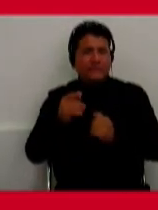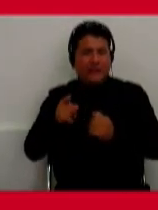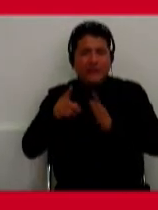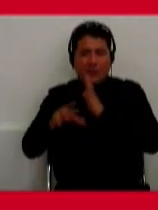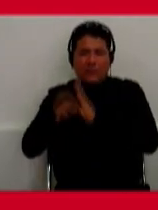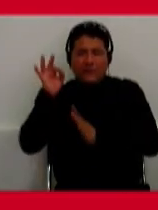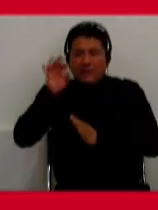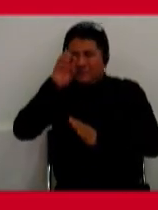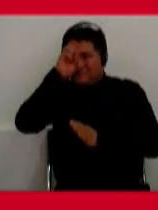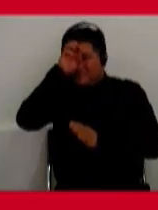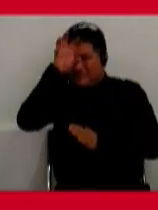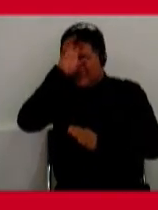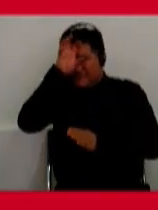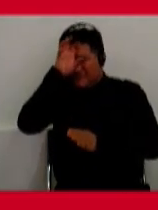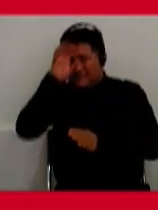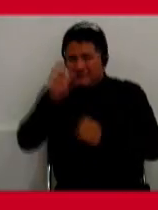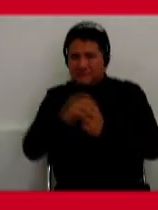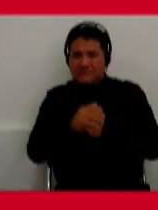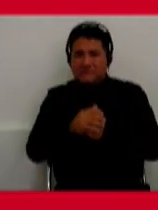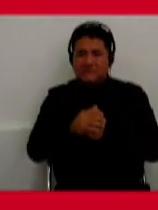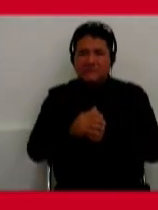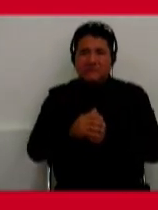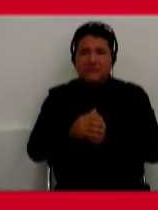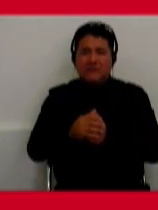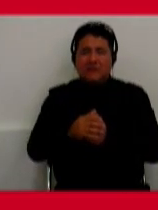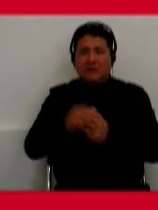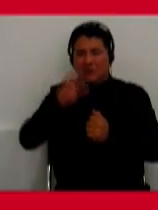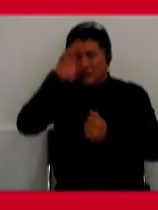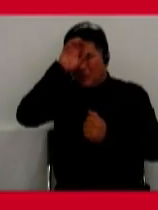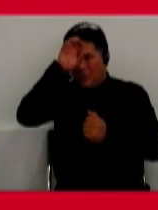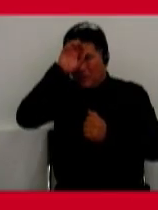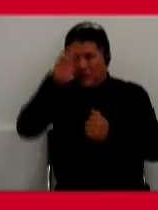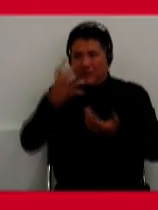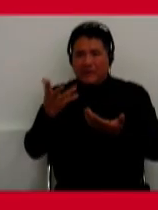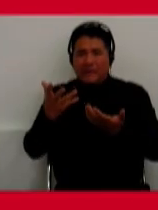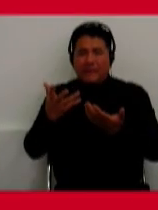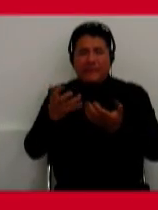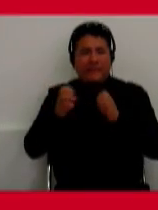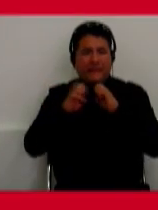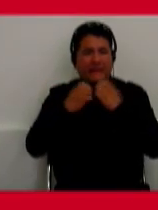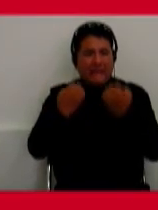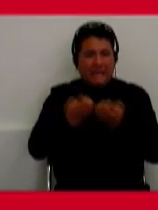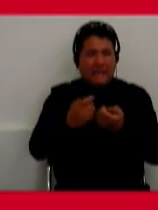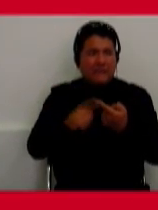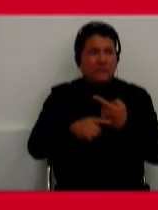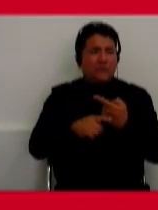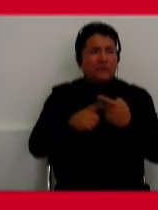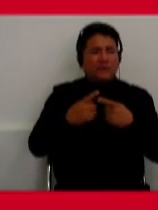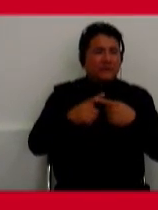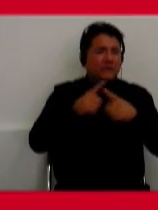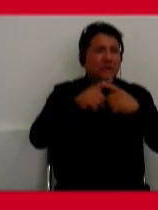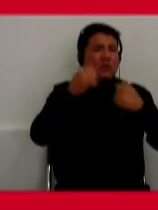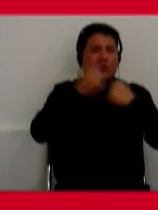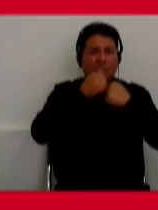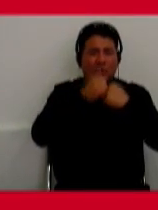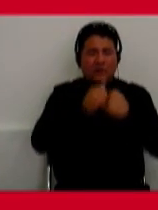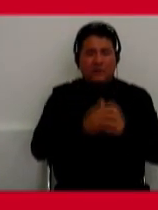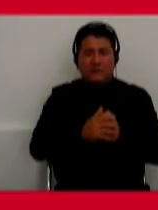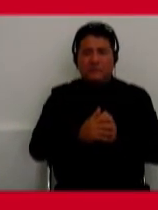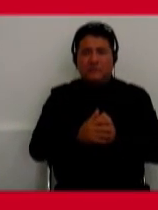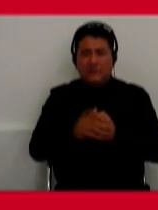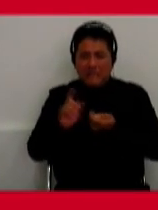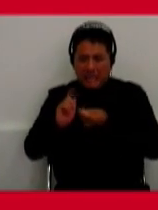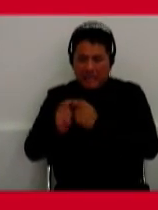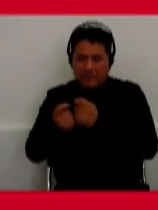económico, obviamente esto teniendo el costo de oportunidad, equipo, tipo de roca y demás factores modificadores. Y el LOA